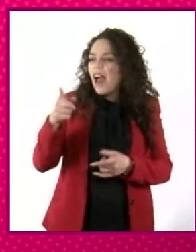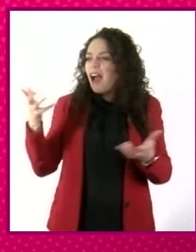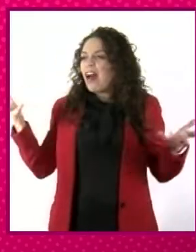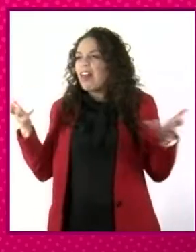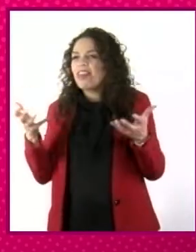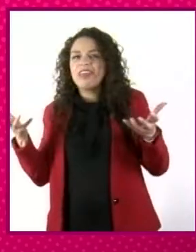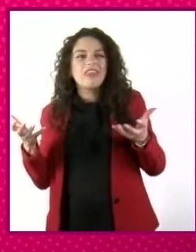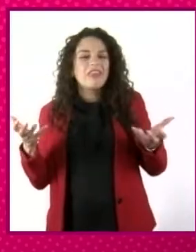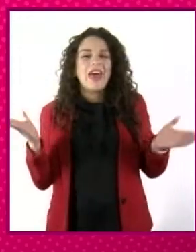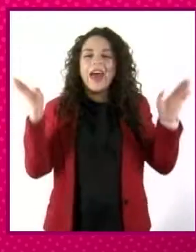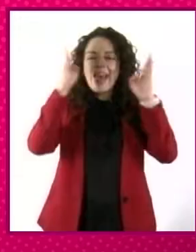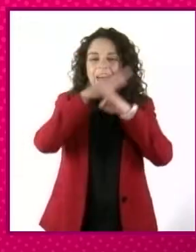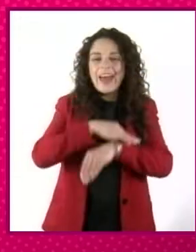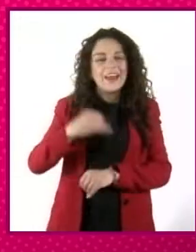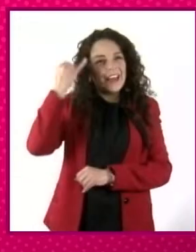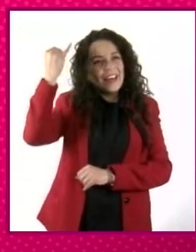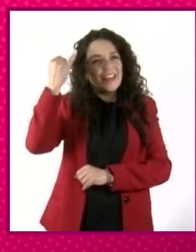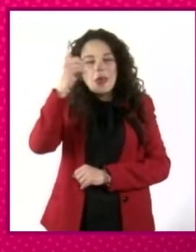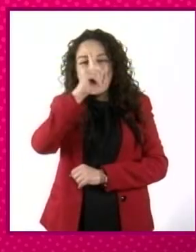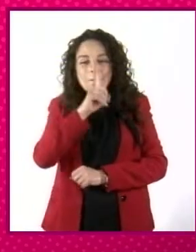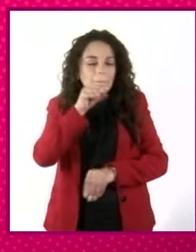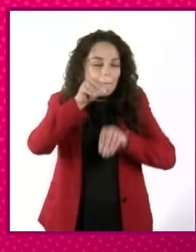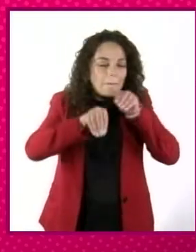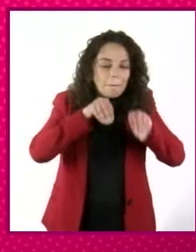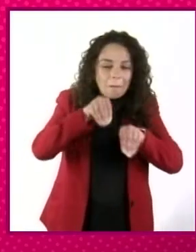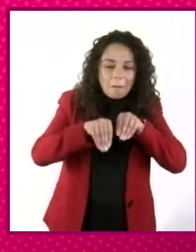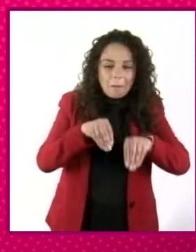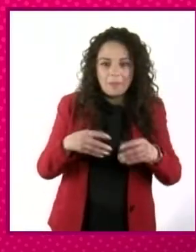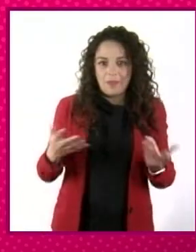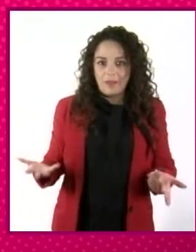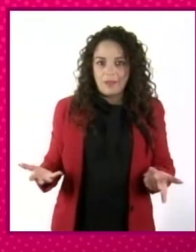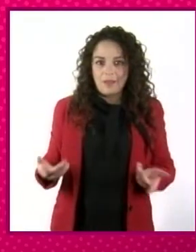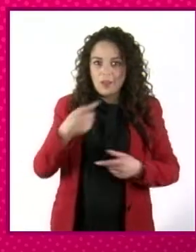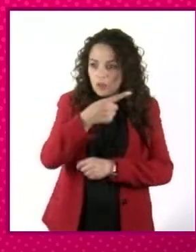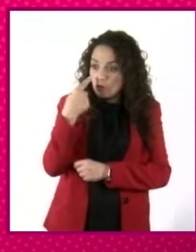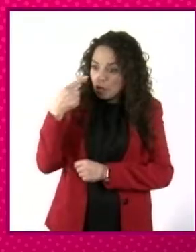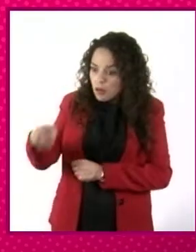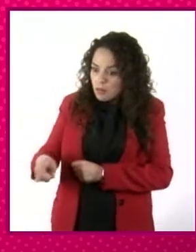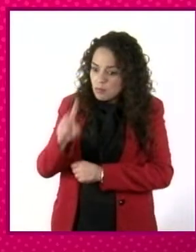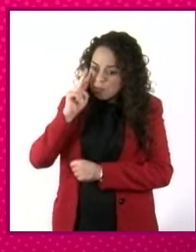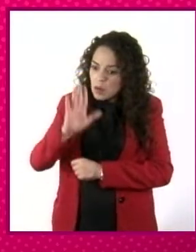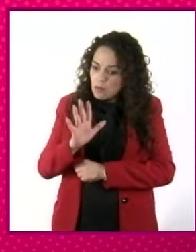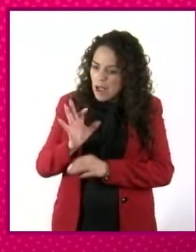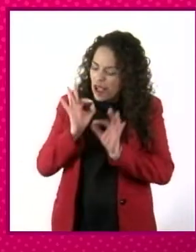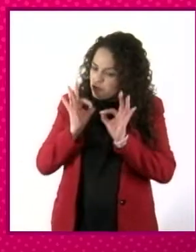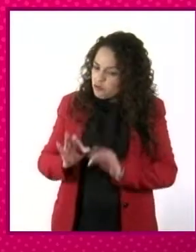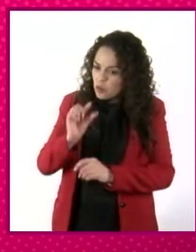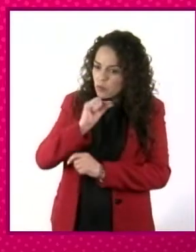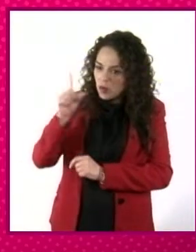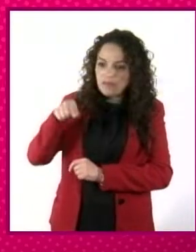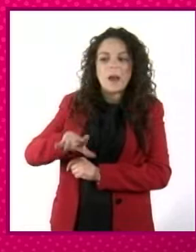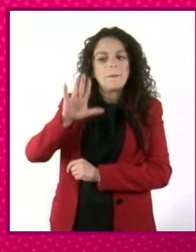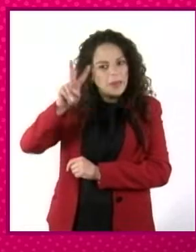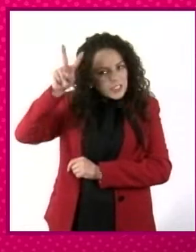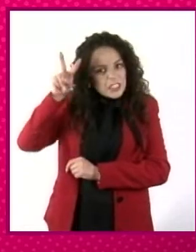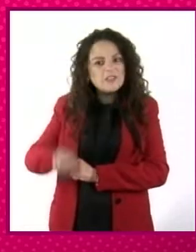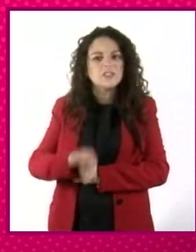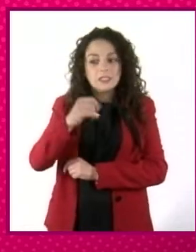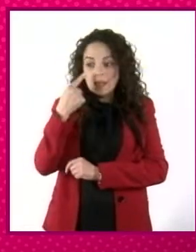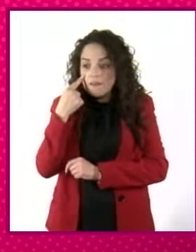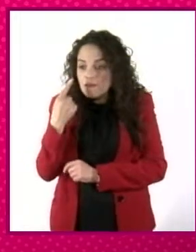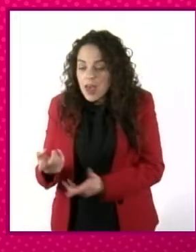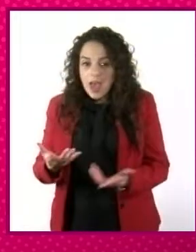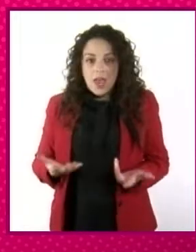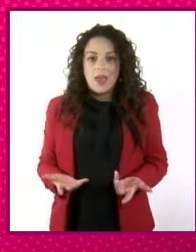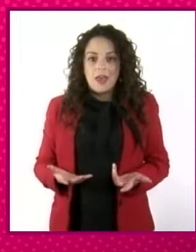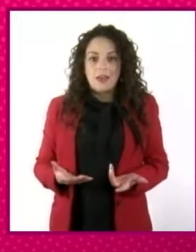inventar cosas y que tiene unos diseños fabulosos que tú dices, es que mira el diseño, se ve bien profesional, tiene que ser verdad porque ve el diseño, no puede